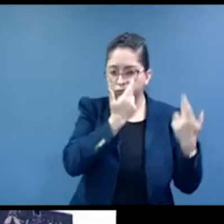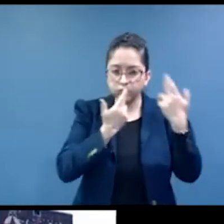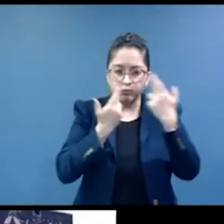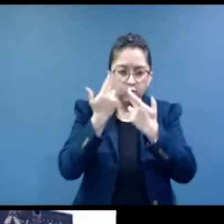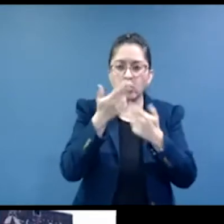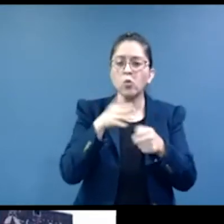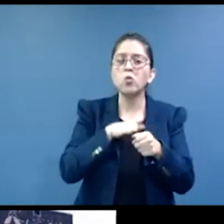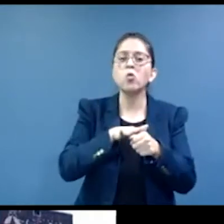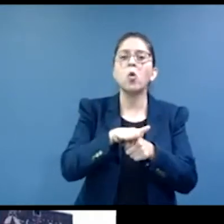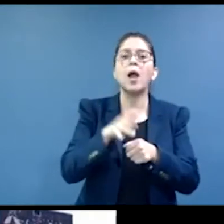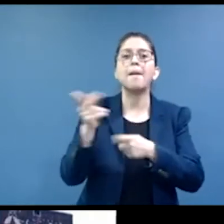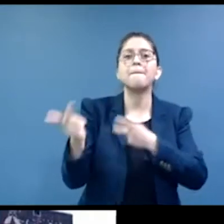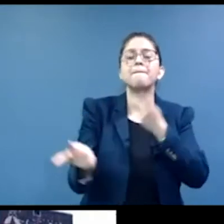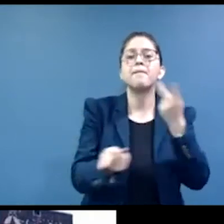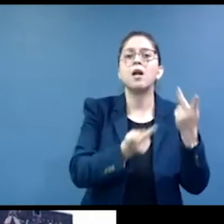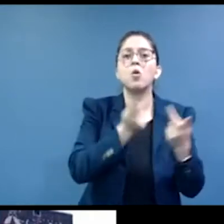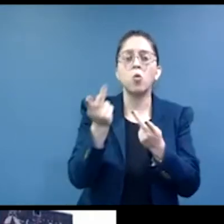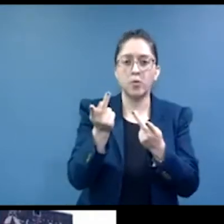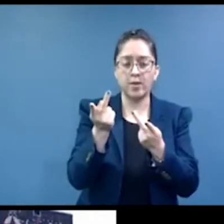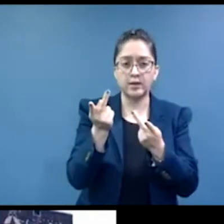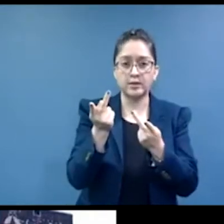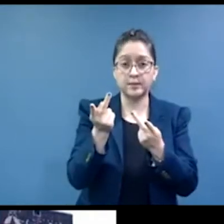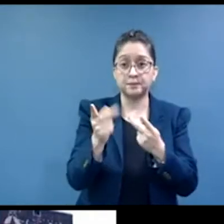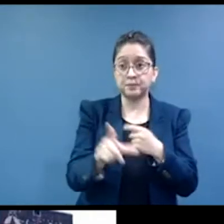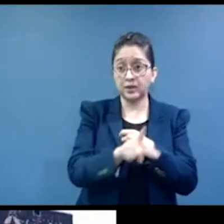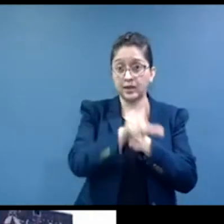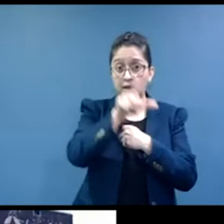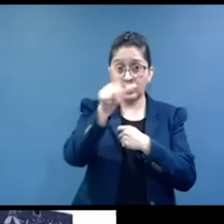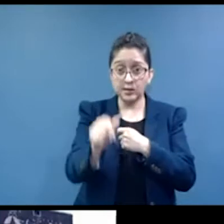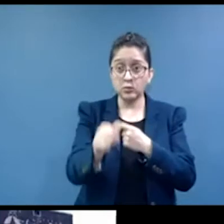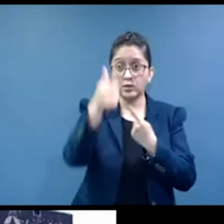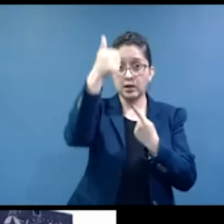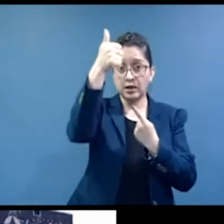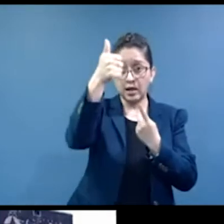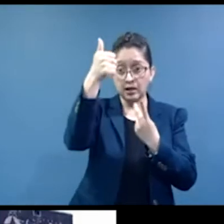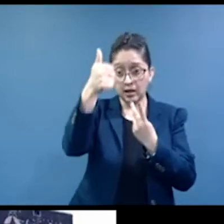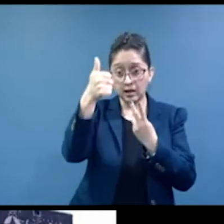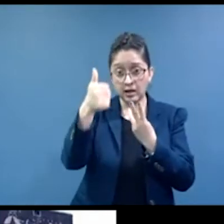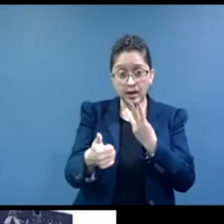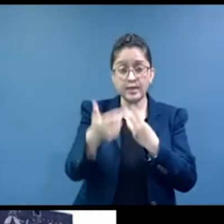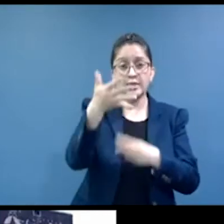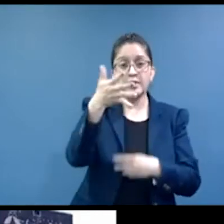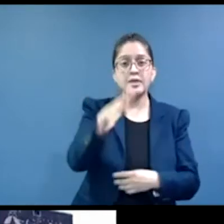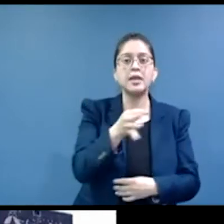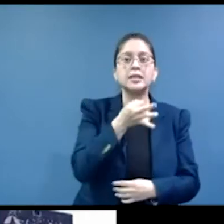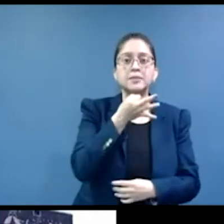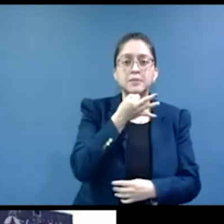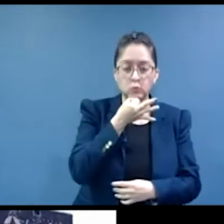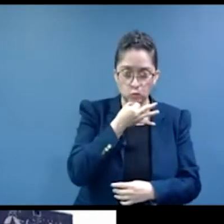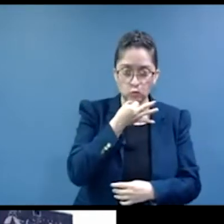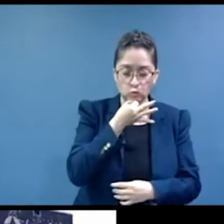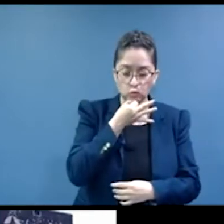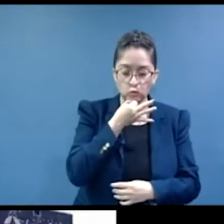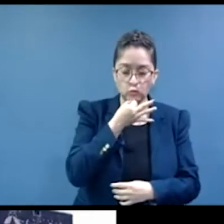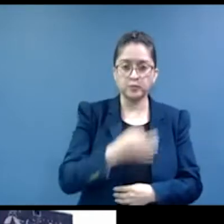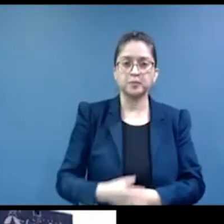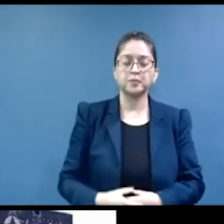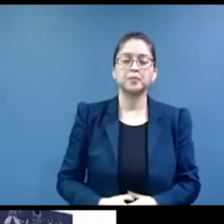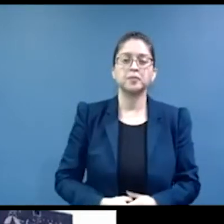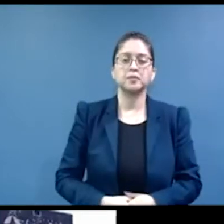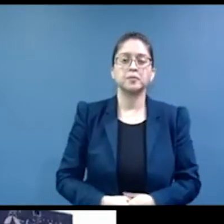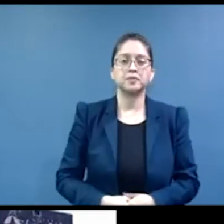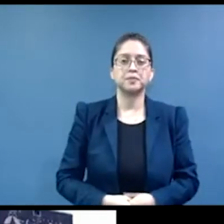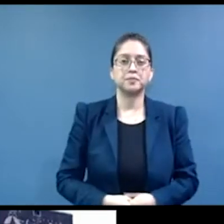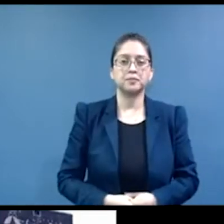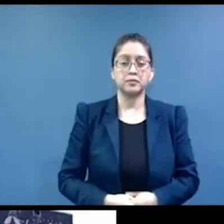y una segunda ronda en donde cada una tendrá otra vez 10 minutos. En este sentido, Vero,